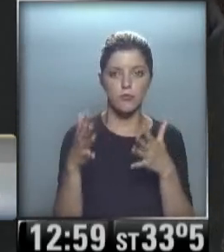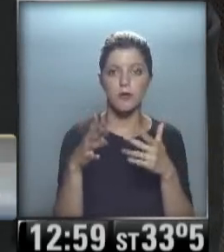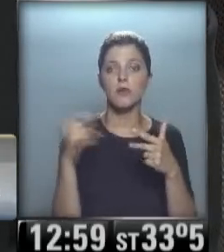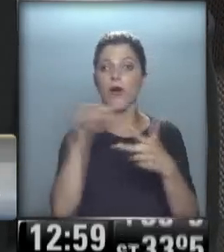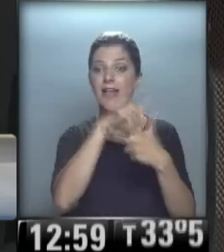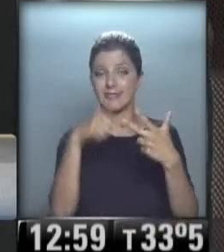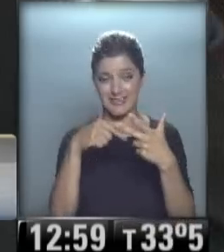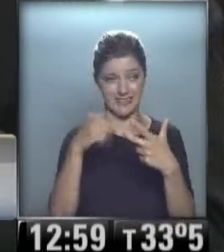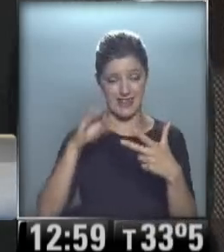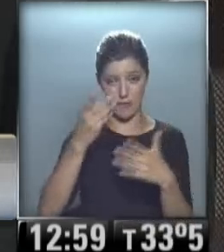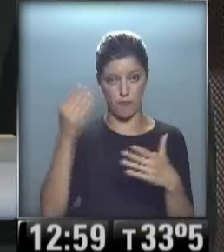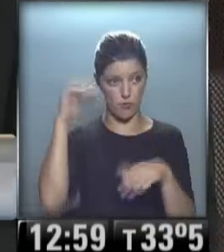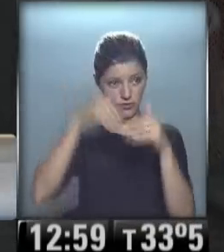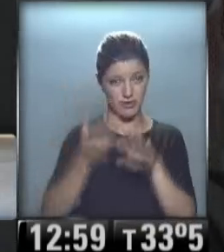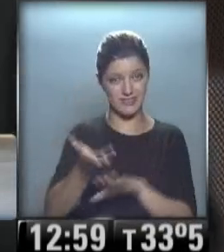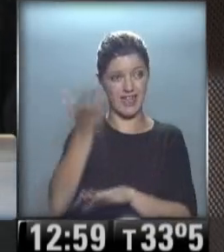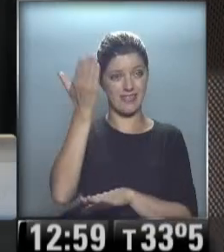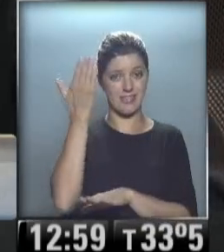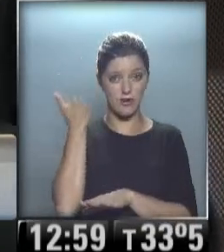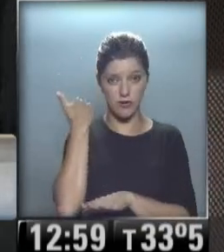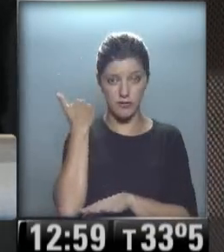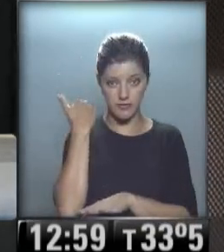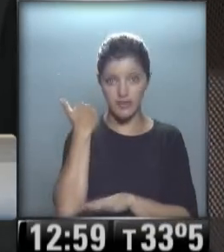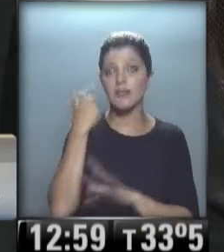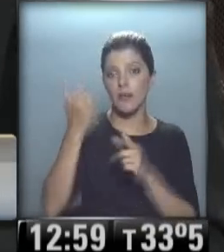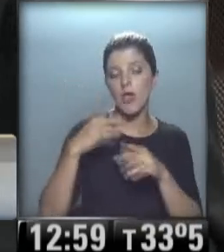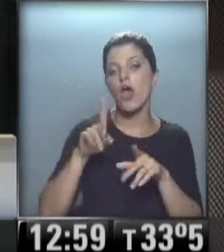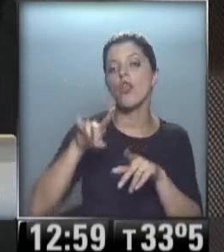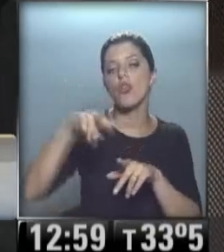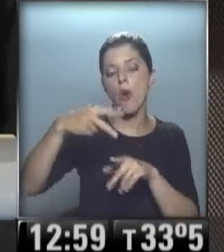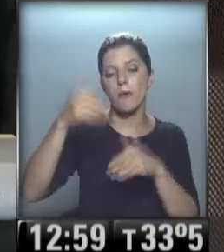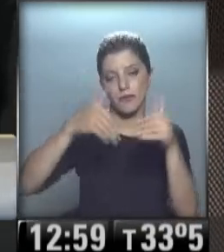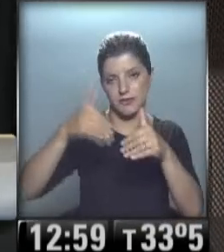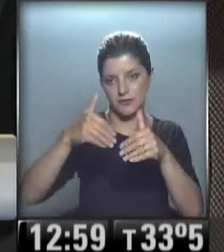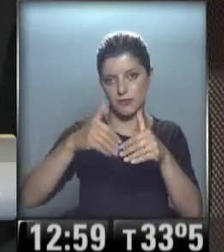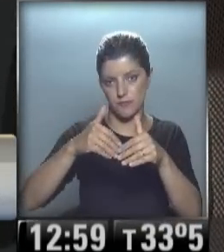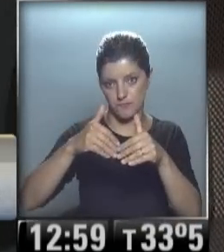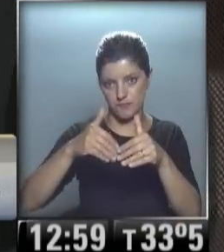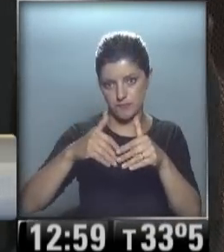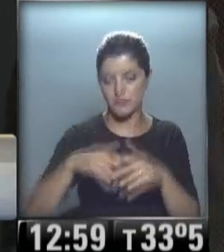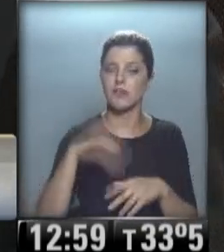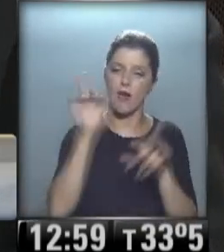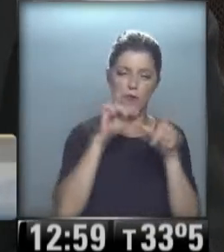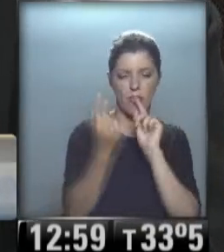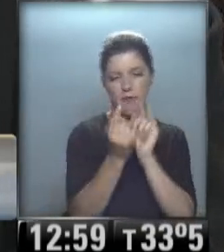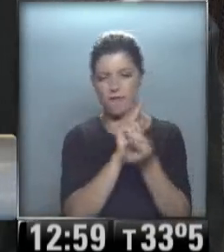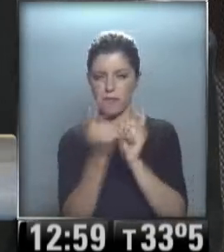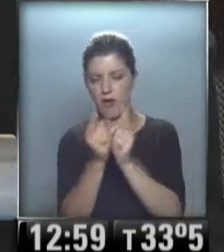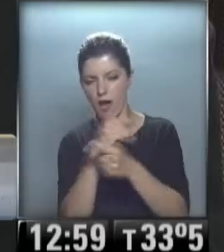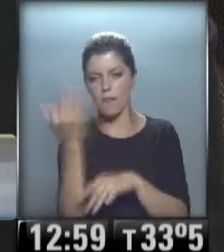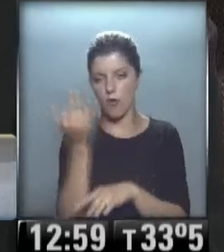balotas por segunda vuelta en algunas hubo más presencia en la segunda elección que en la primera en otras fue al revés recordemos